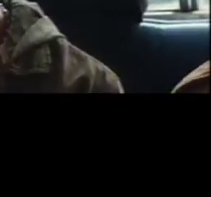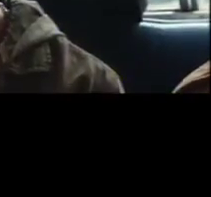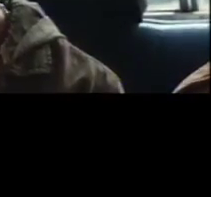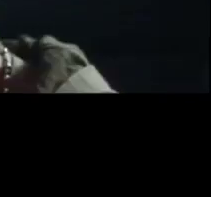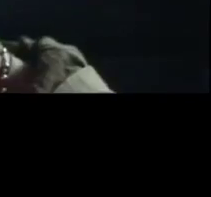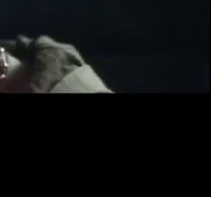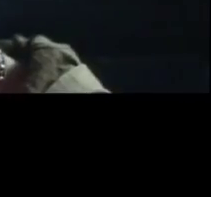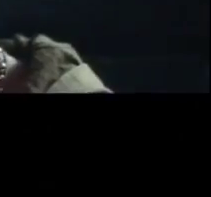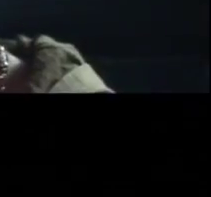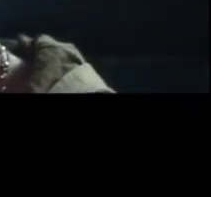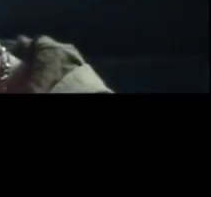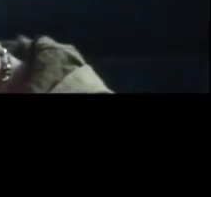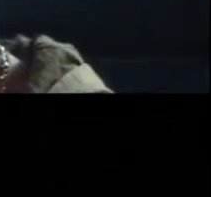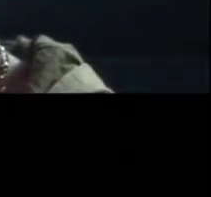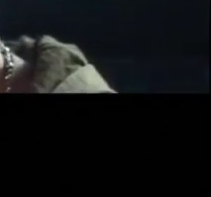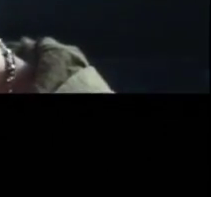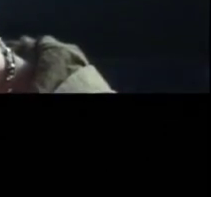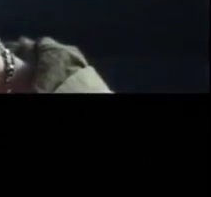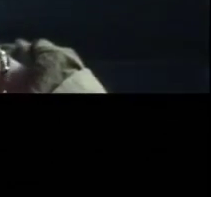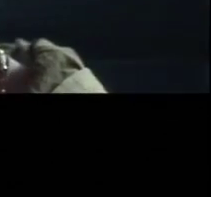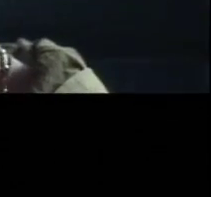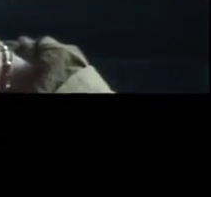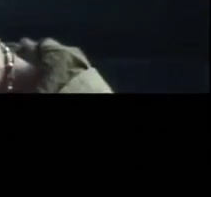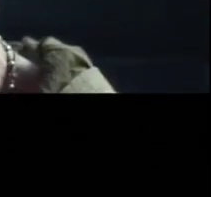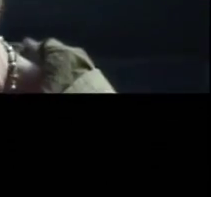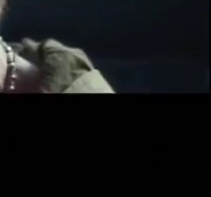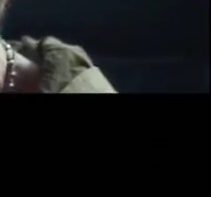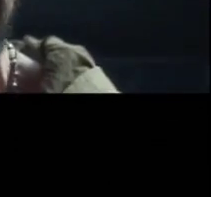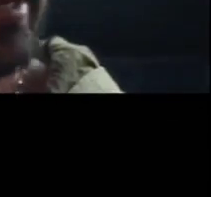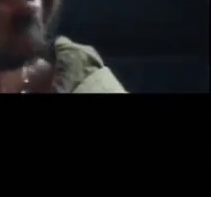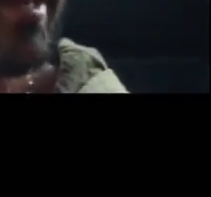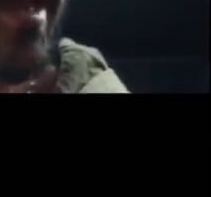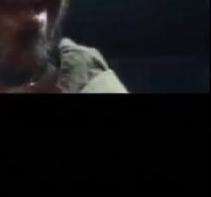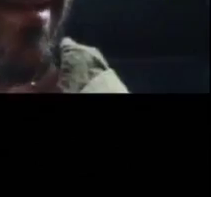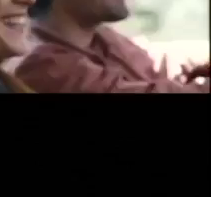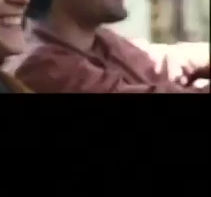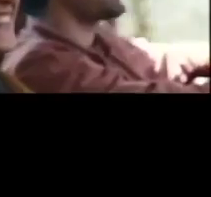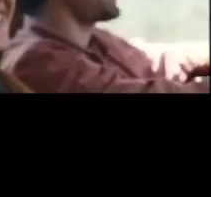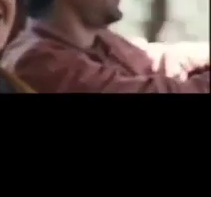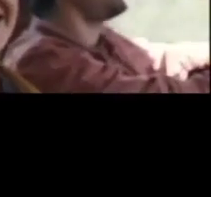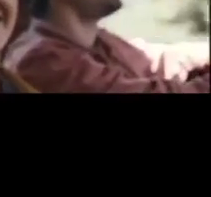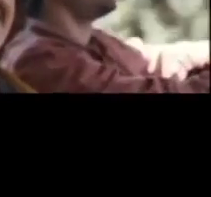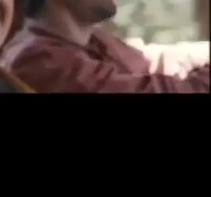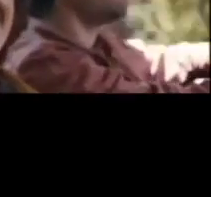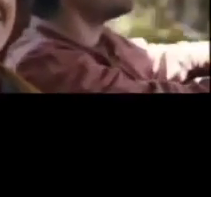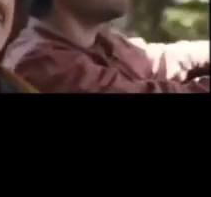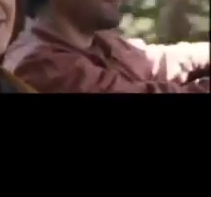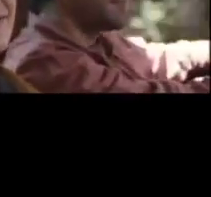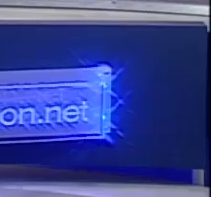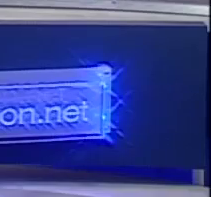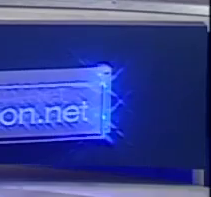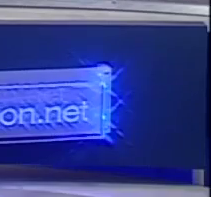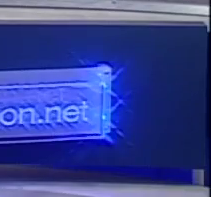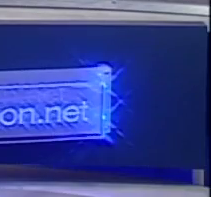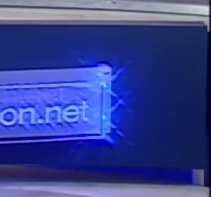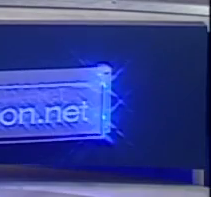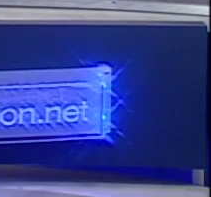irá? El amor que un día te tuve, ¿a dónde irá?